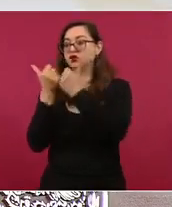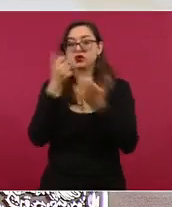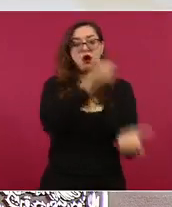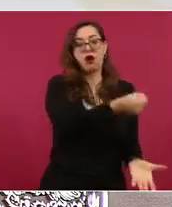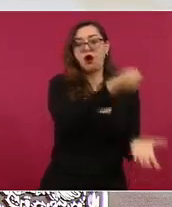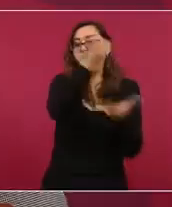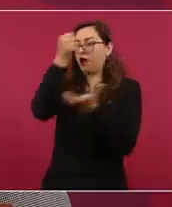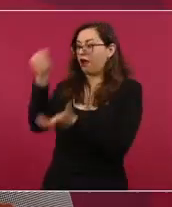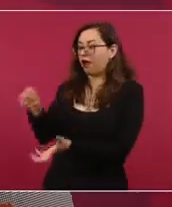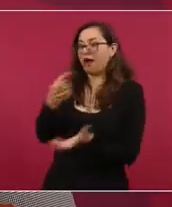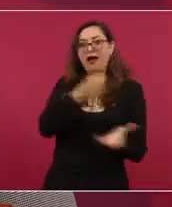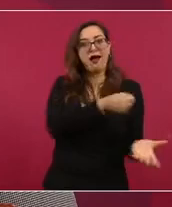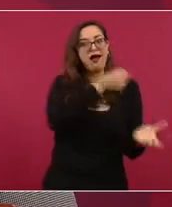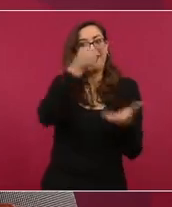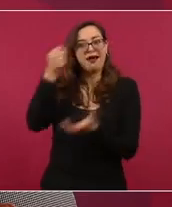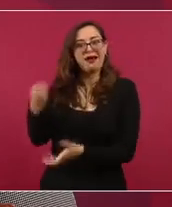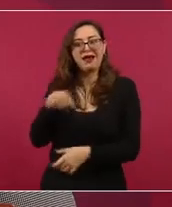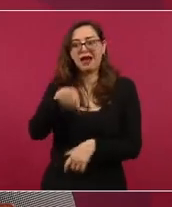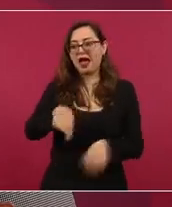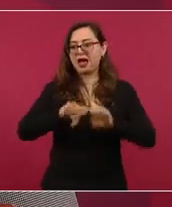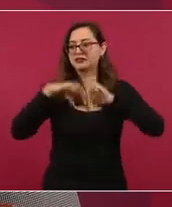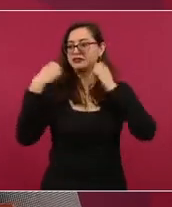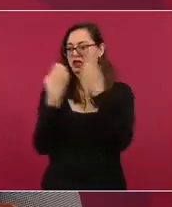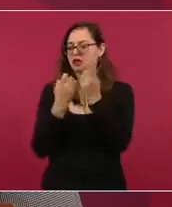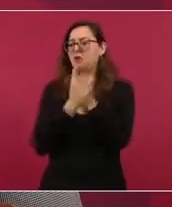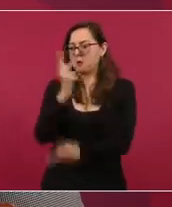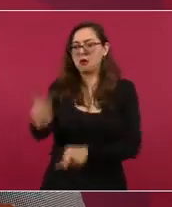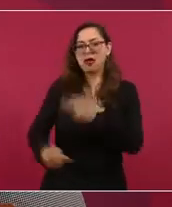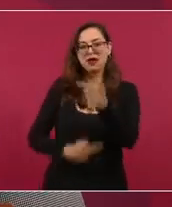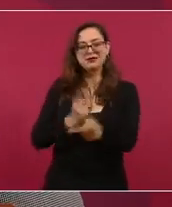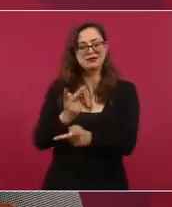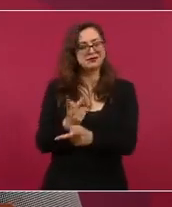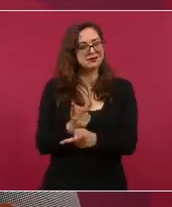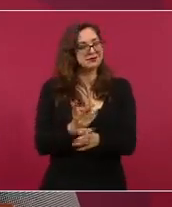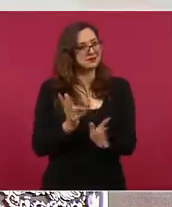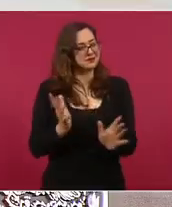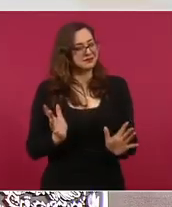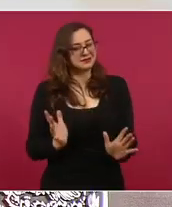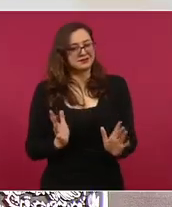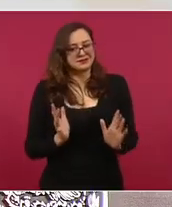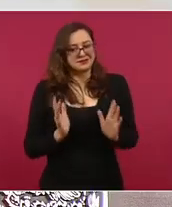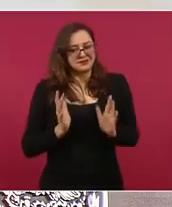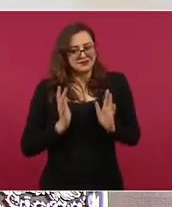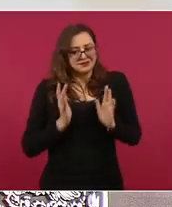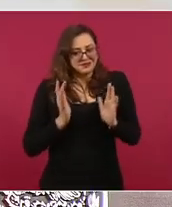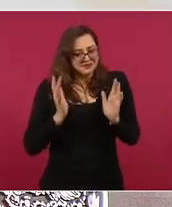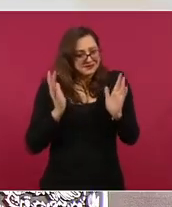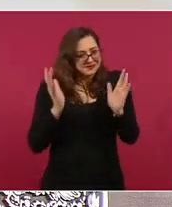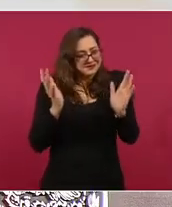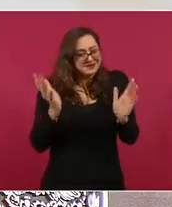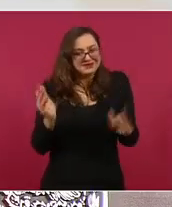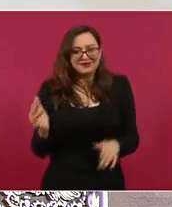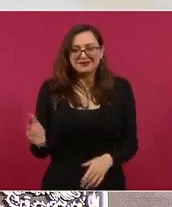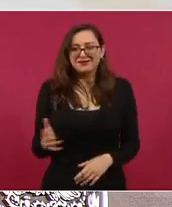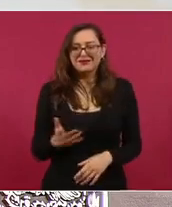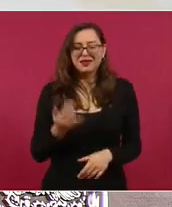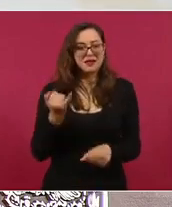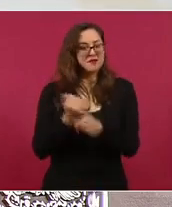para que puedan llevar a cabo sus actividades. Y me llama mucho la atención porque antes de hacer esta